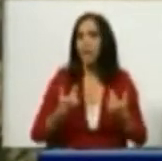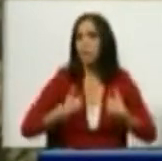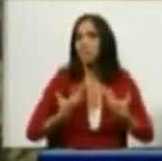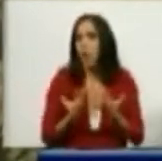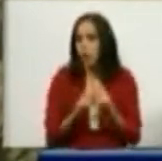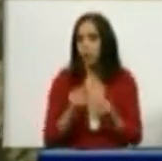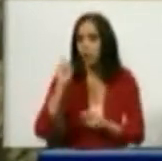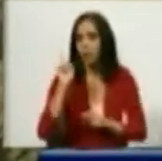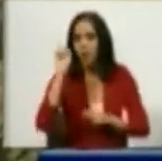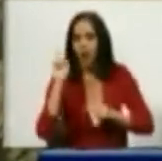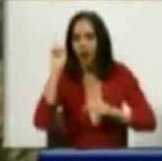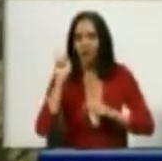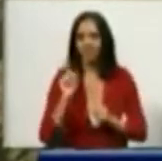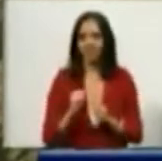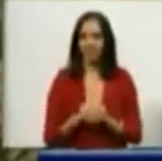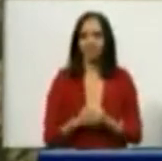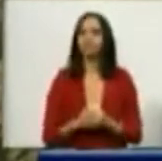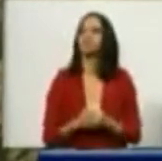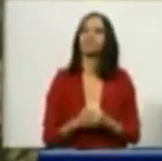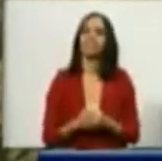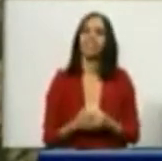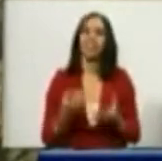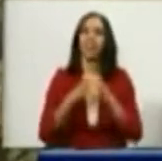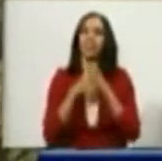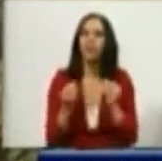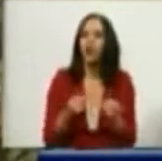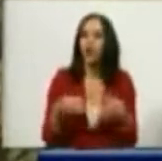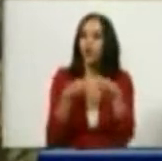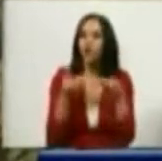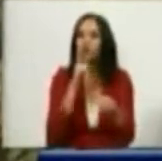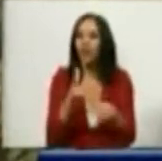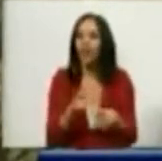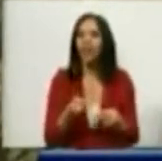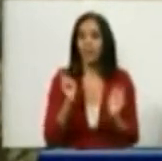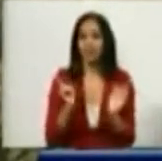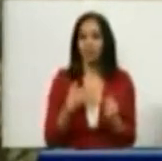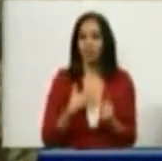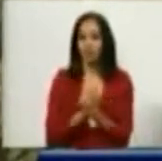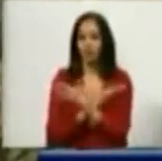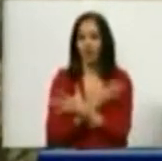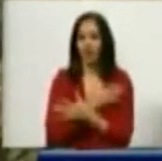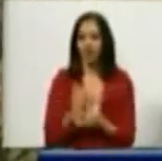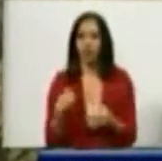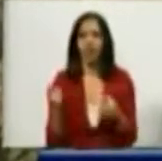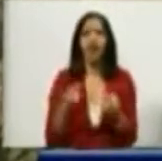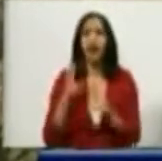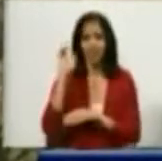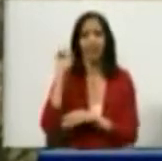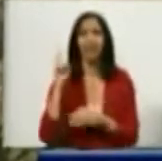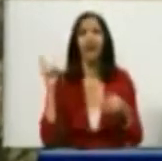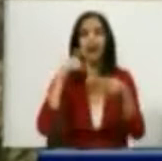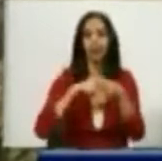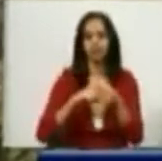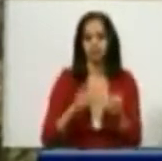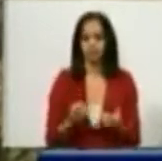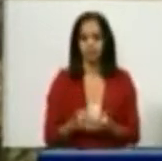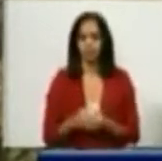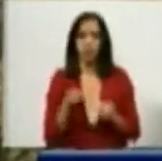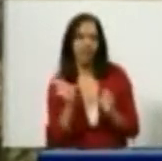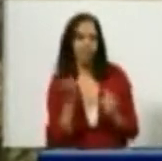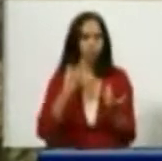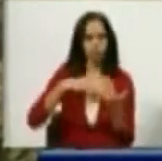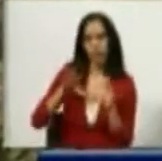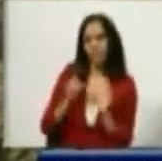como un amigo mío que dice todos los cogollos son malos sobre todo cuando lo dejan uno por fuera así está este Bueno tú sabes